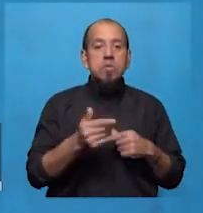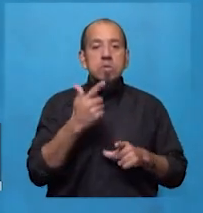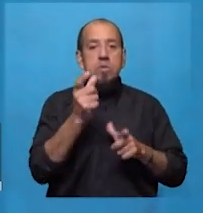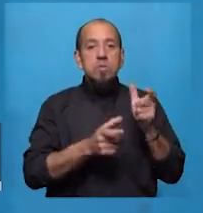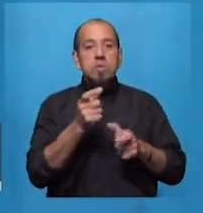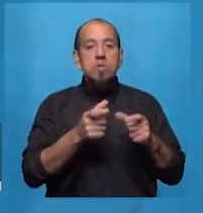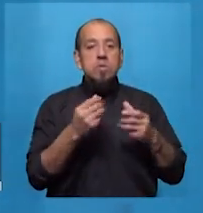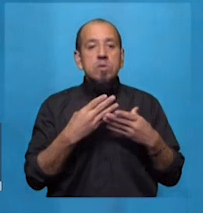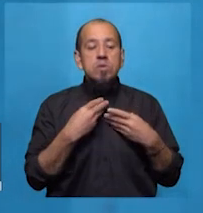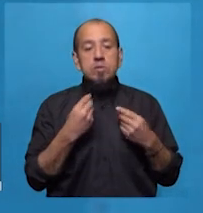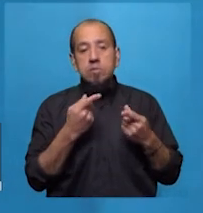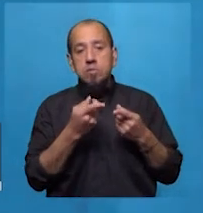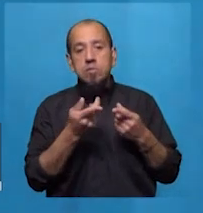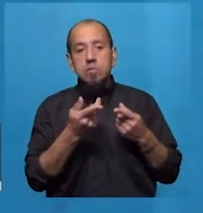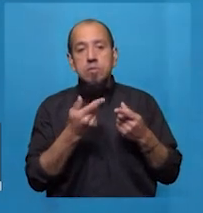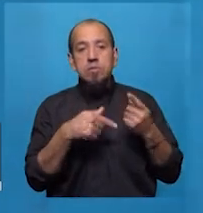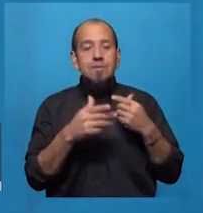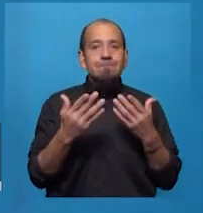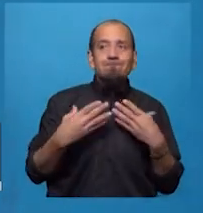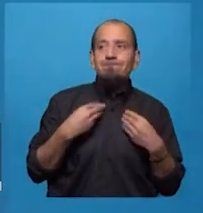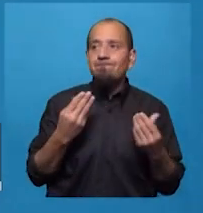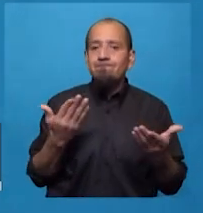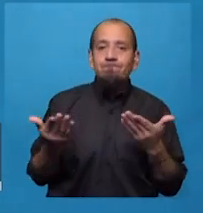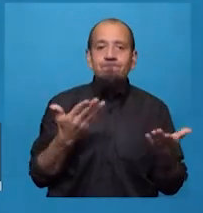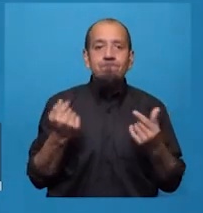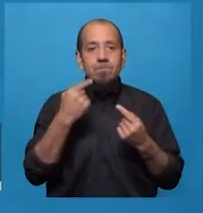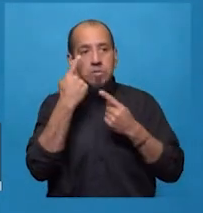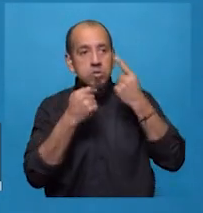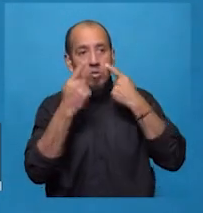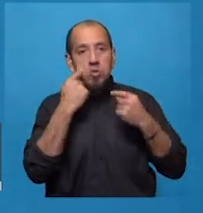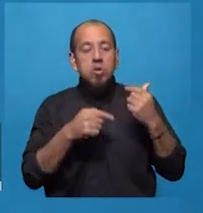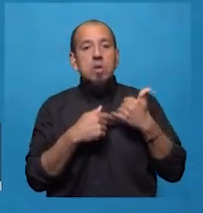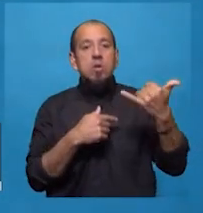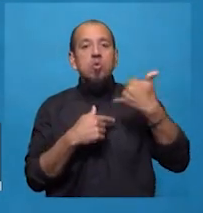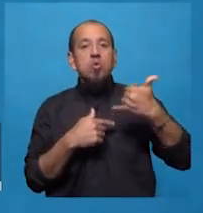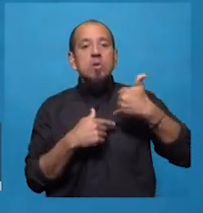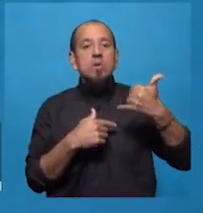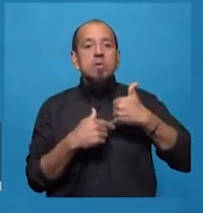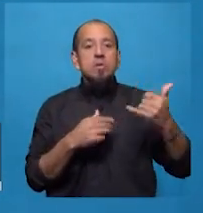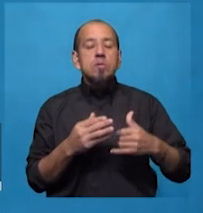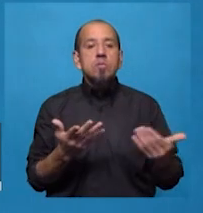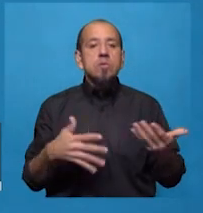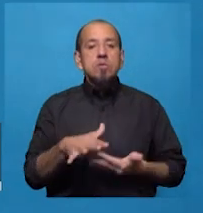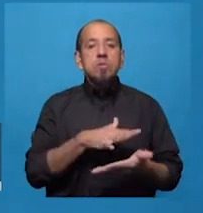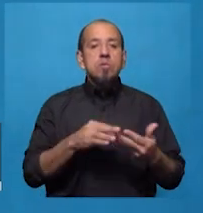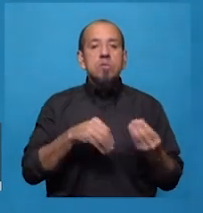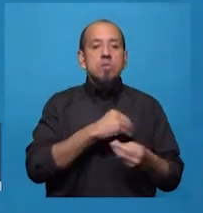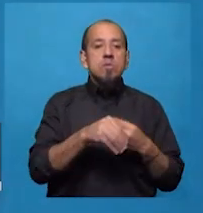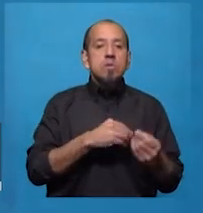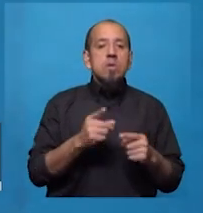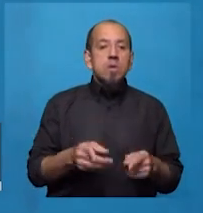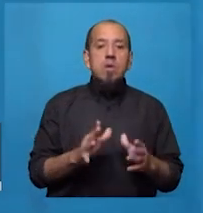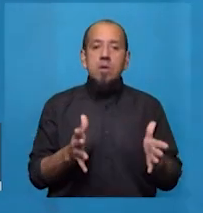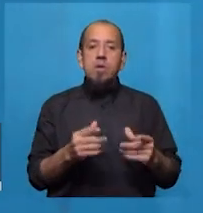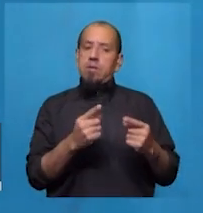vecina que se sienta que se siente desprotegido o que se pone a llorar narrando una situación traumática que le pasó a ella o a su familia no